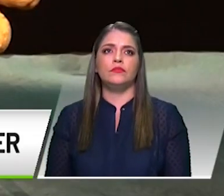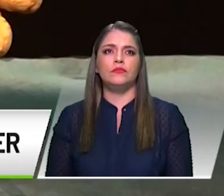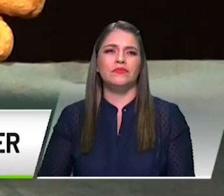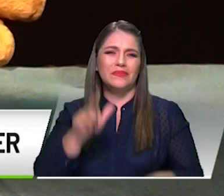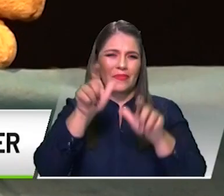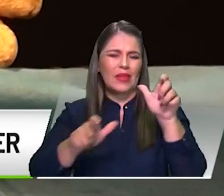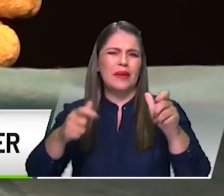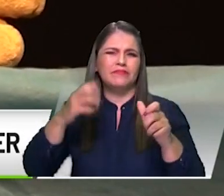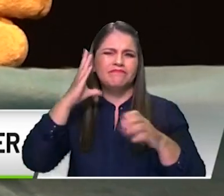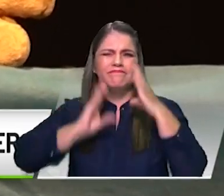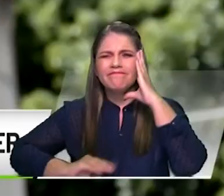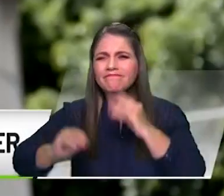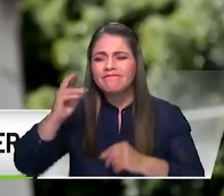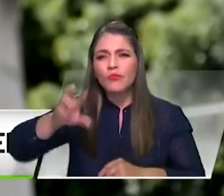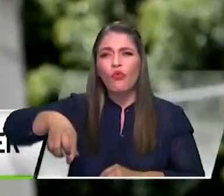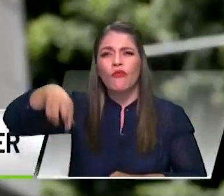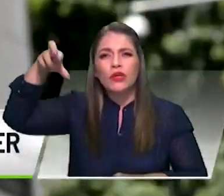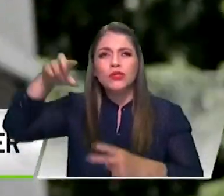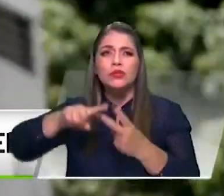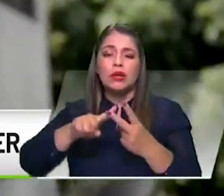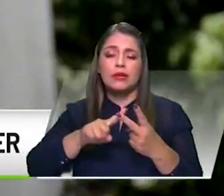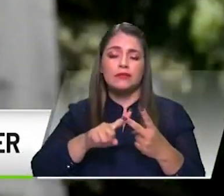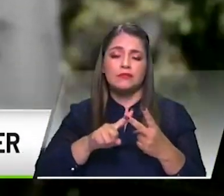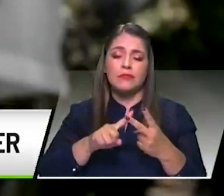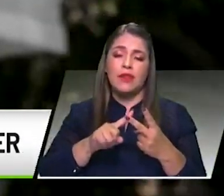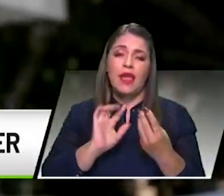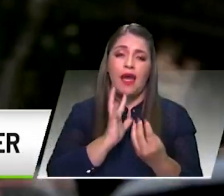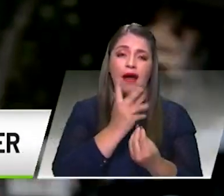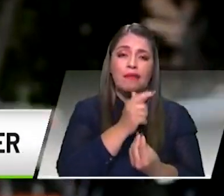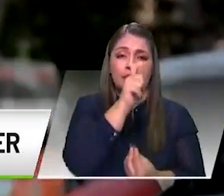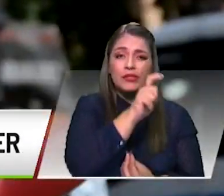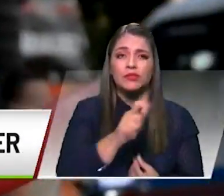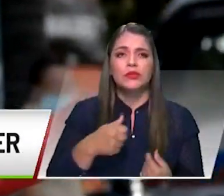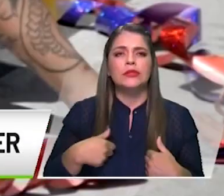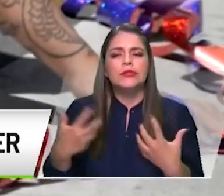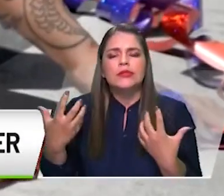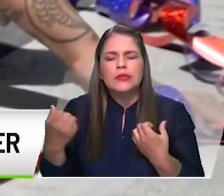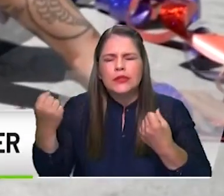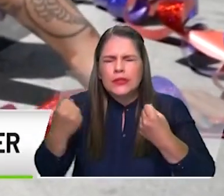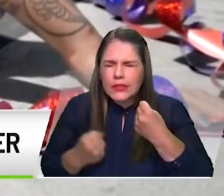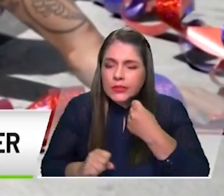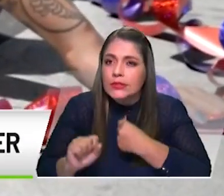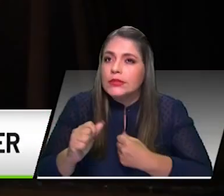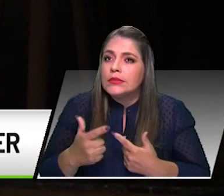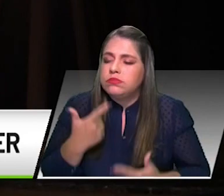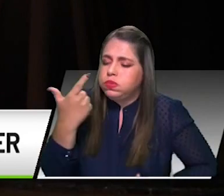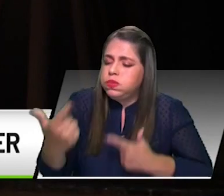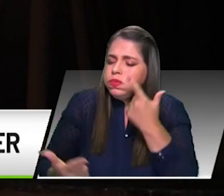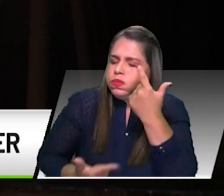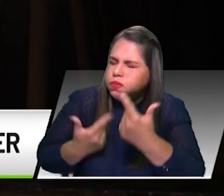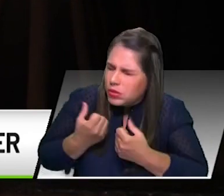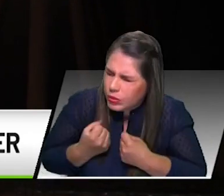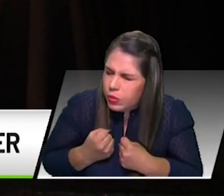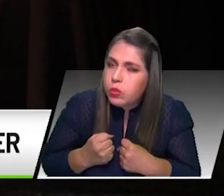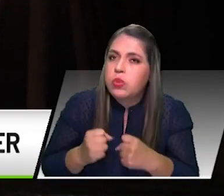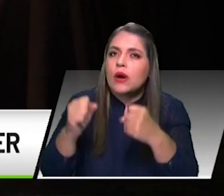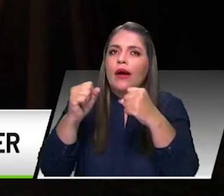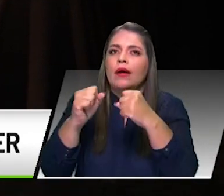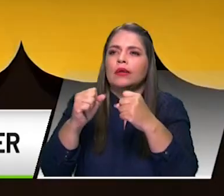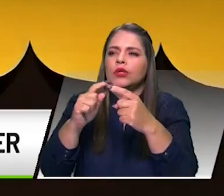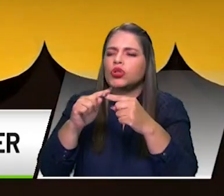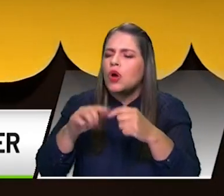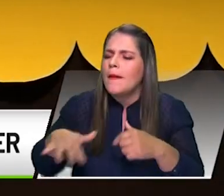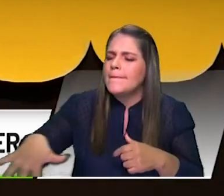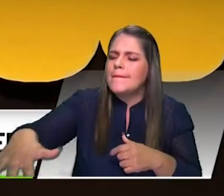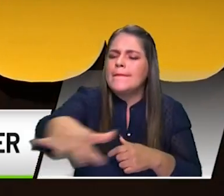Expertos y artistas aseguran que darán la pelea por no desaparecer y llegar a todos los rincones de la ciudad, parques, corregimientos y